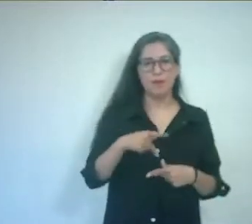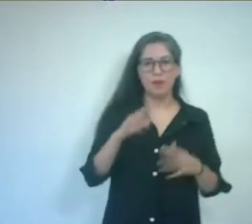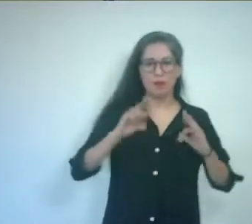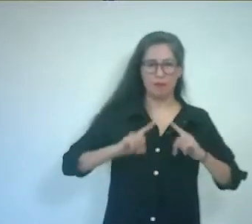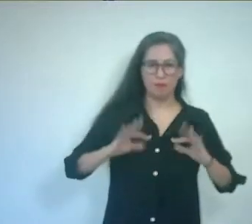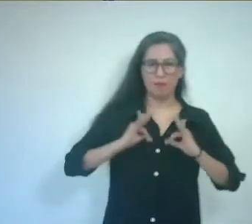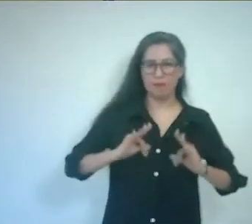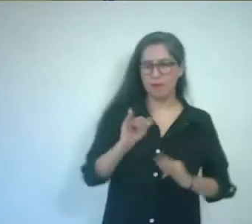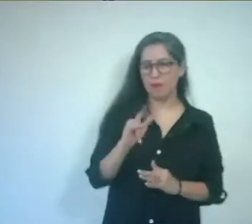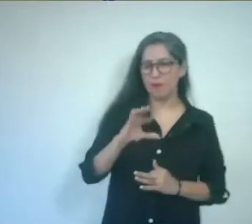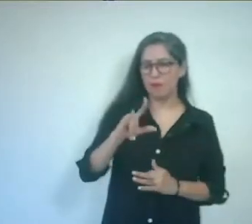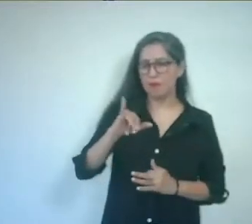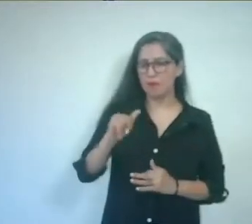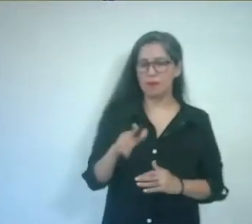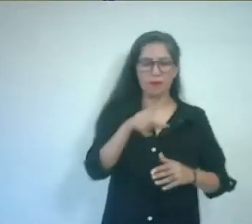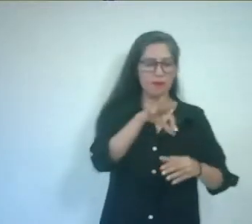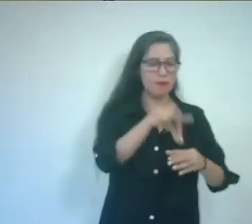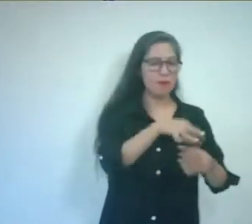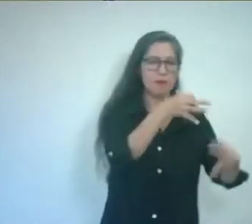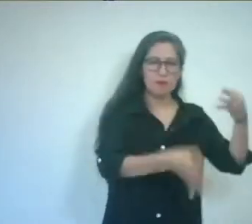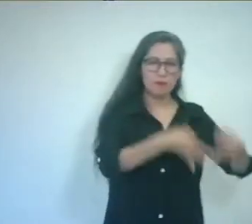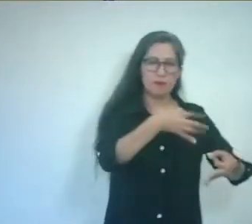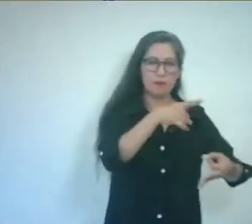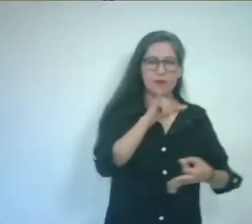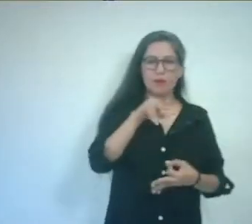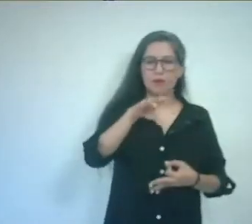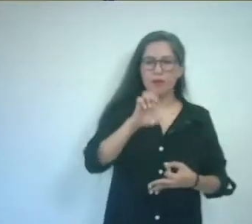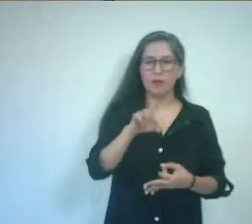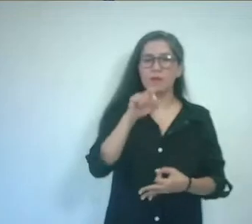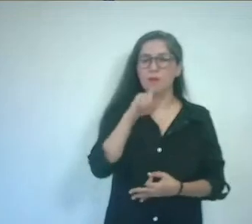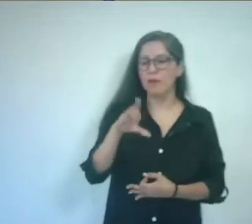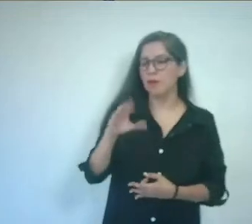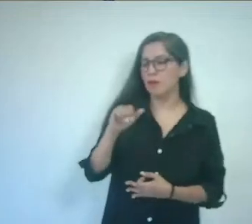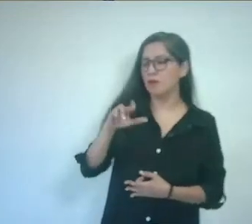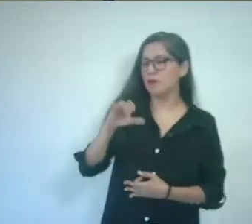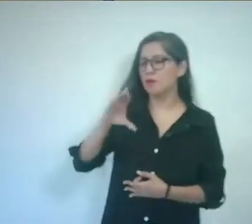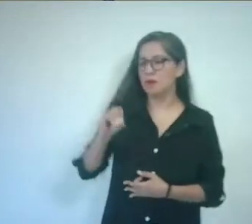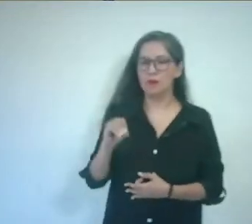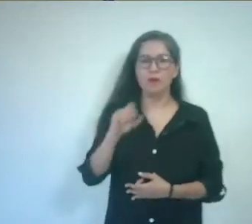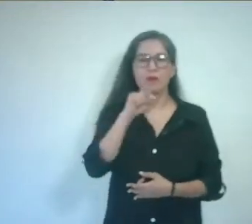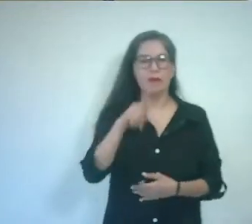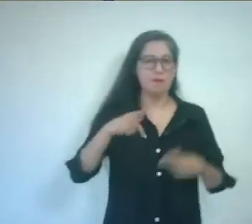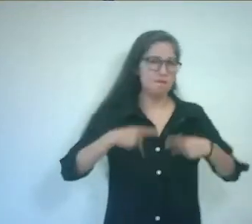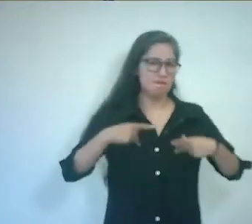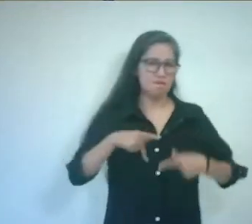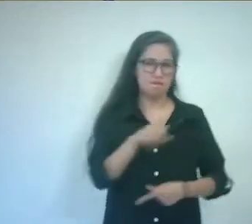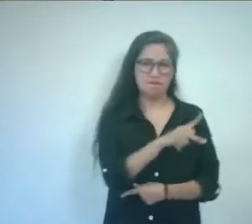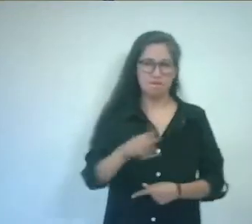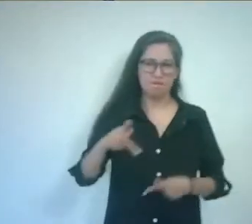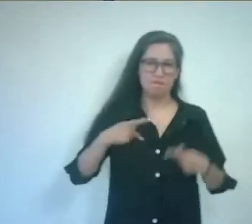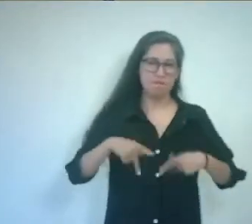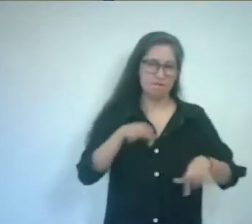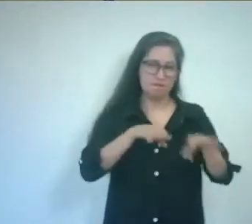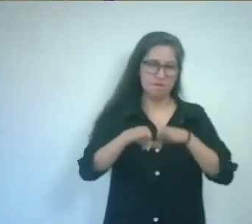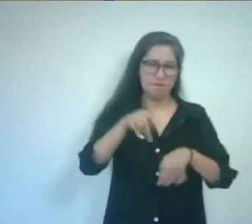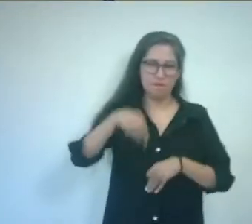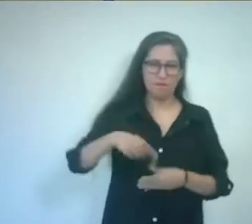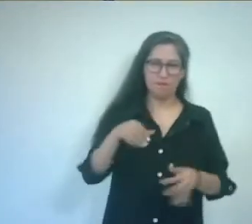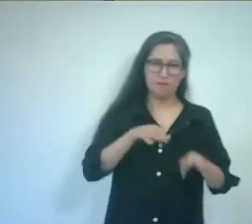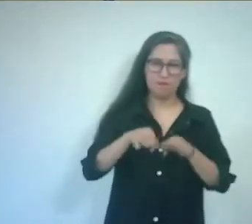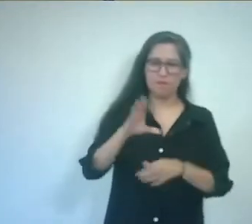del Tribunal, del IMES, del CANACO, de la CANACO, así como a todo el personal que trabaja y labora en el